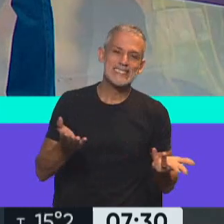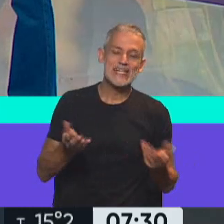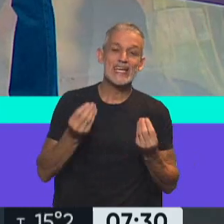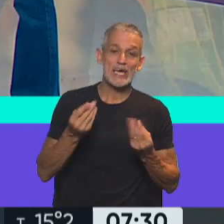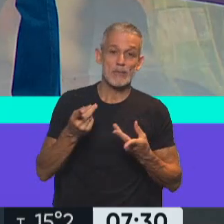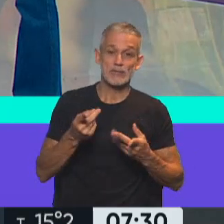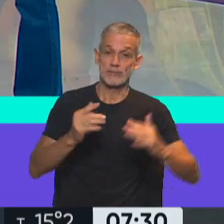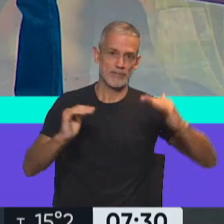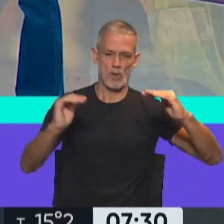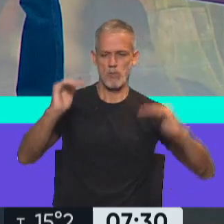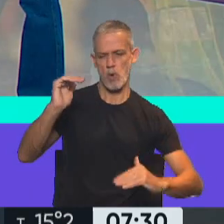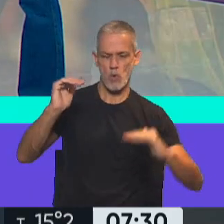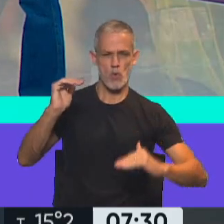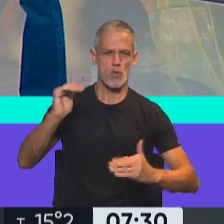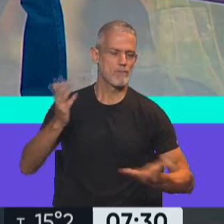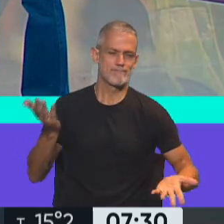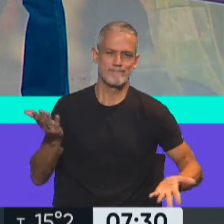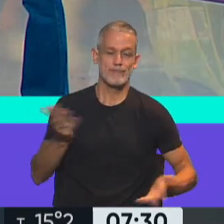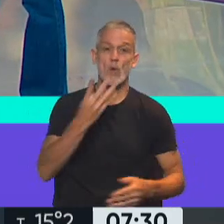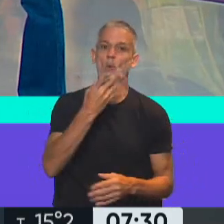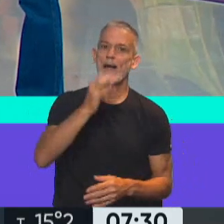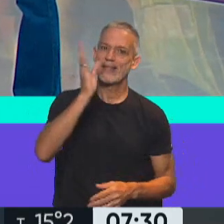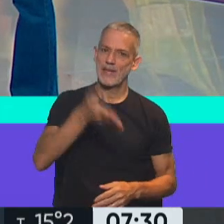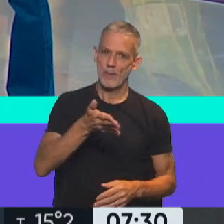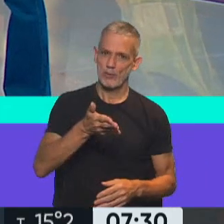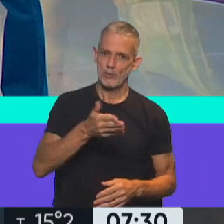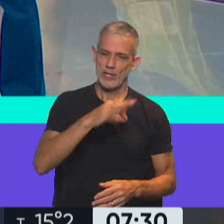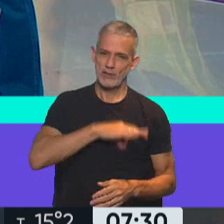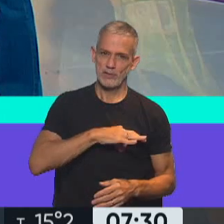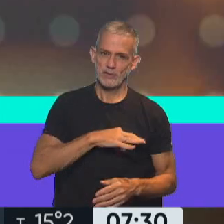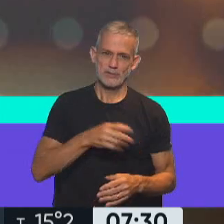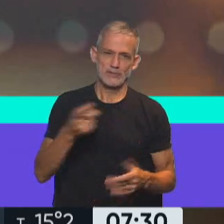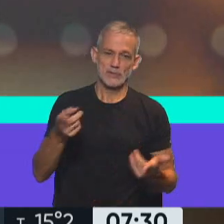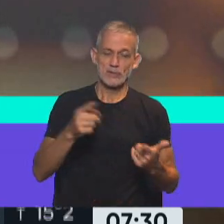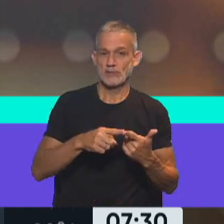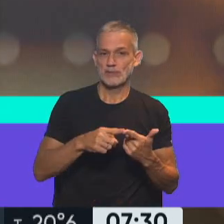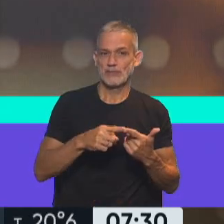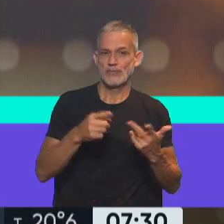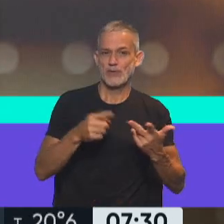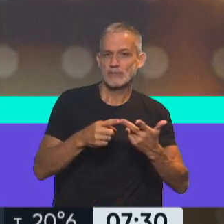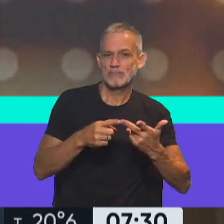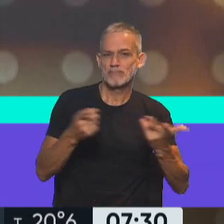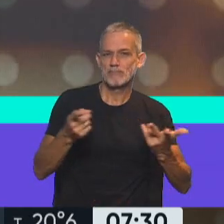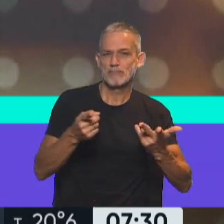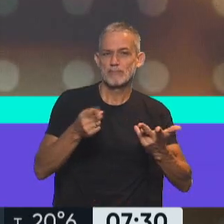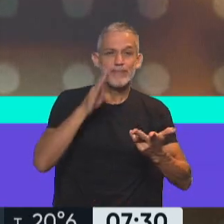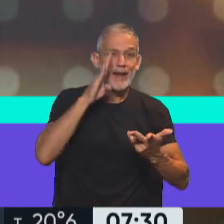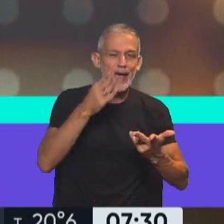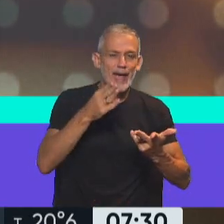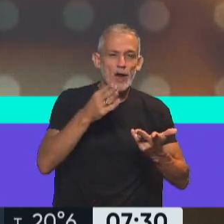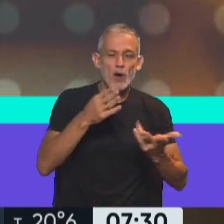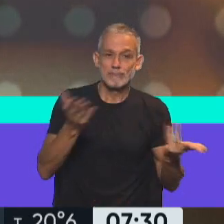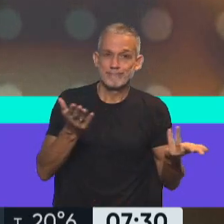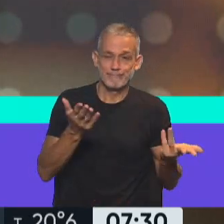ahí perdieron, pero por goleada. 40% aumentaron los ingresos en el sector informal, un sector que es